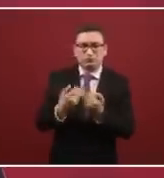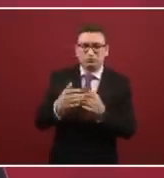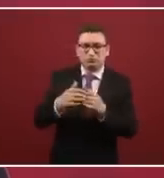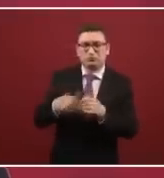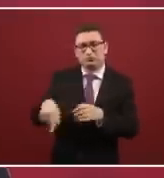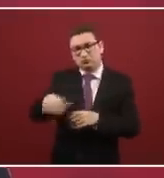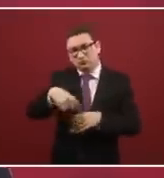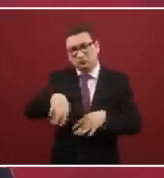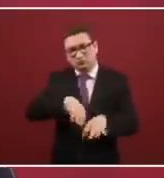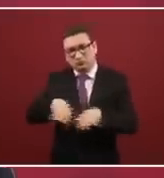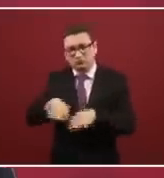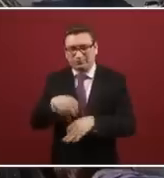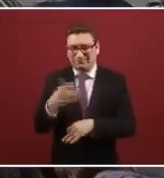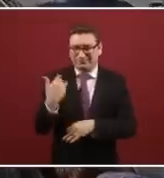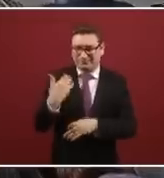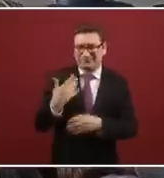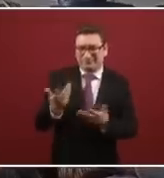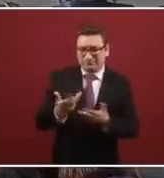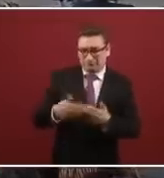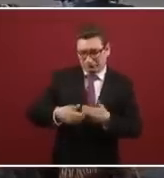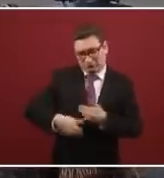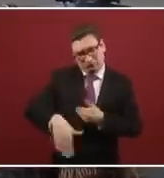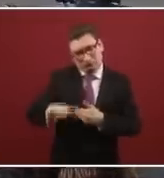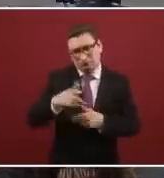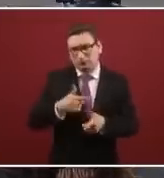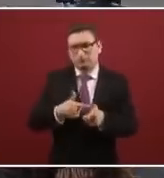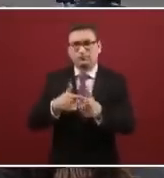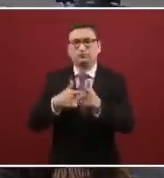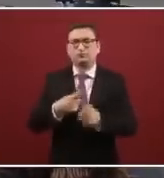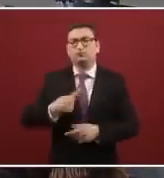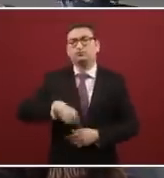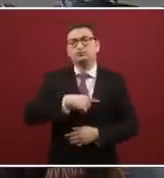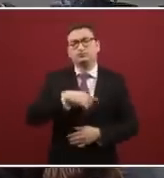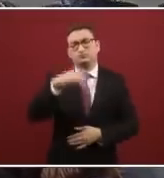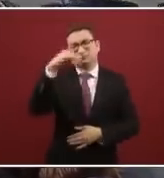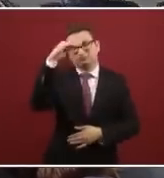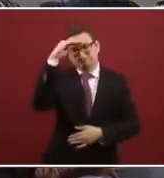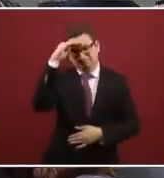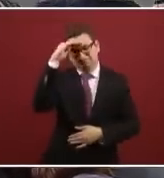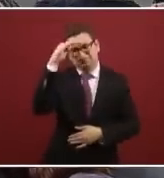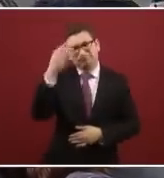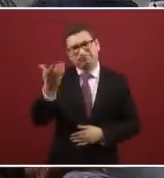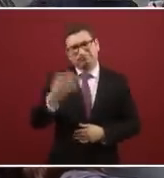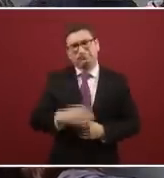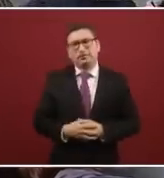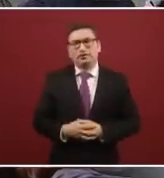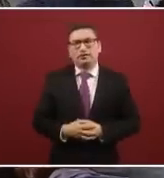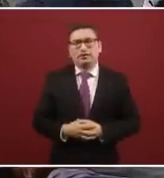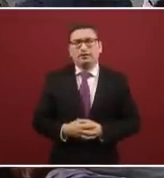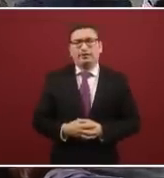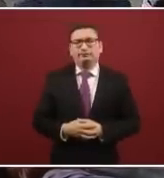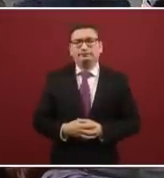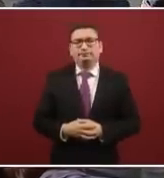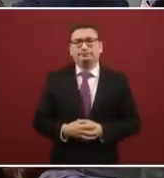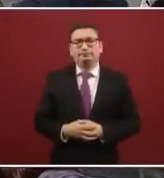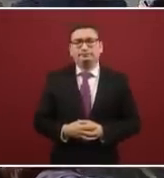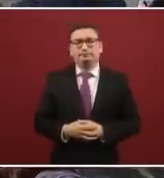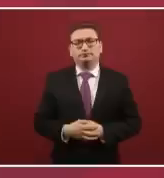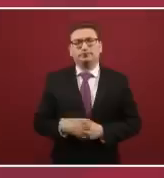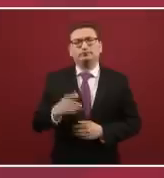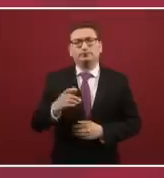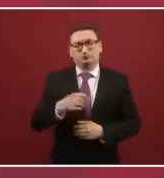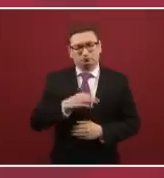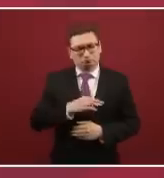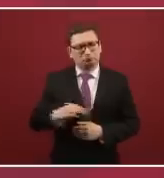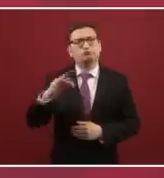lo vamos a seguir haciendo. Pensamos nosotros que vamos a lograr